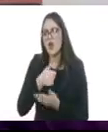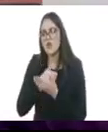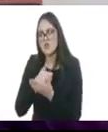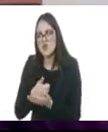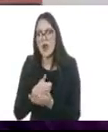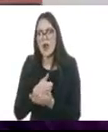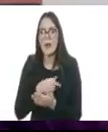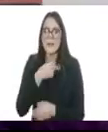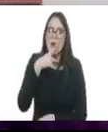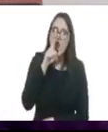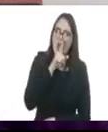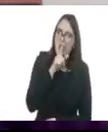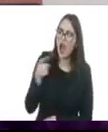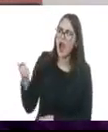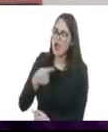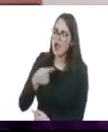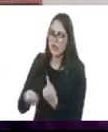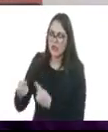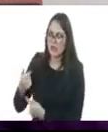eh,